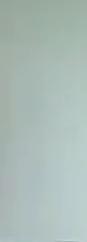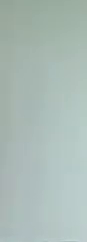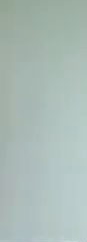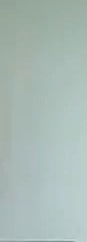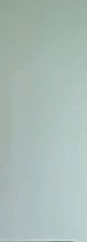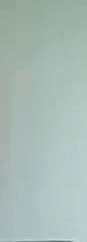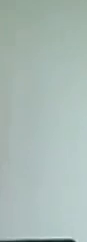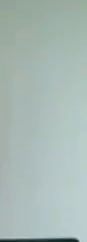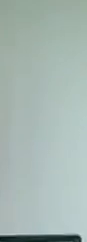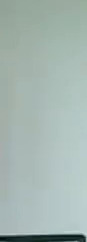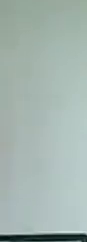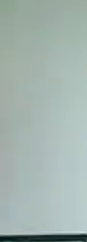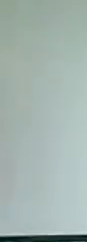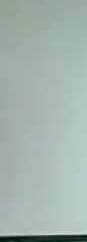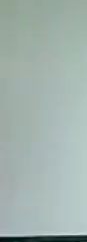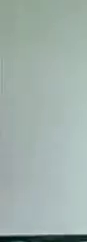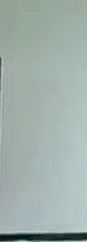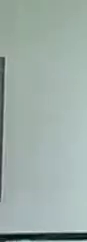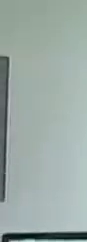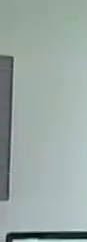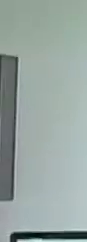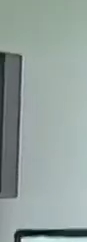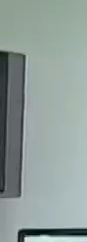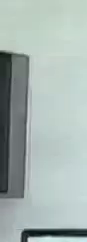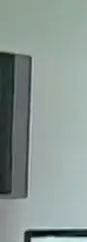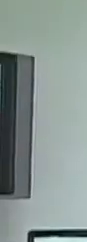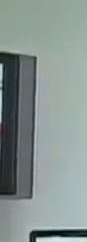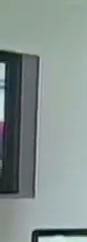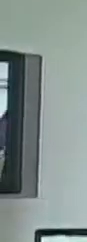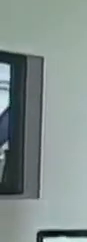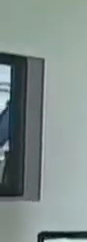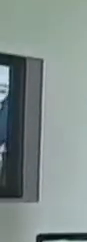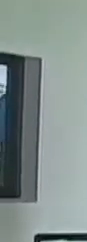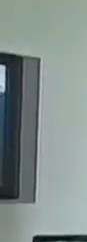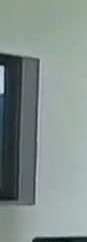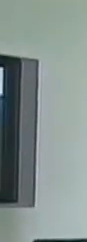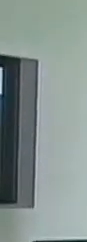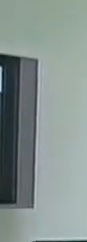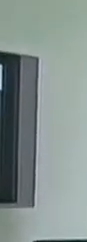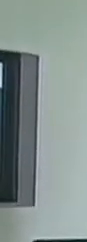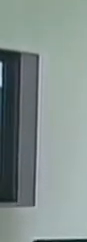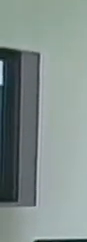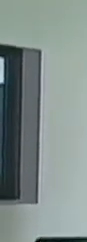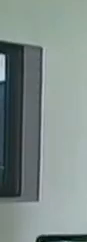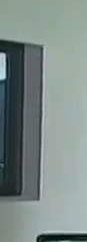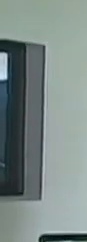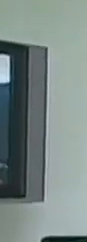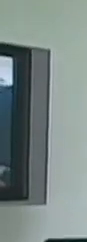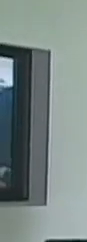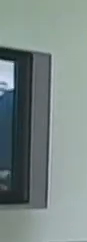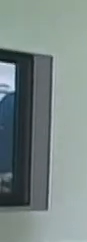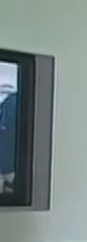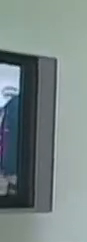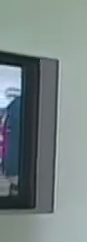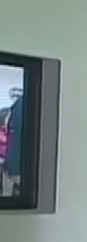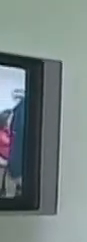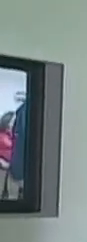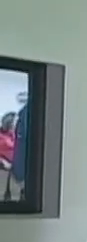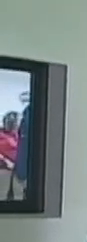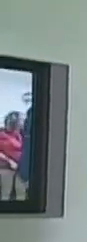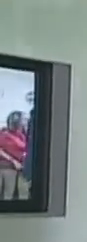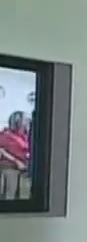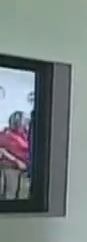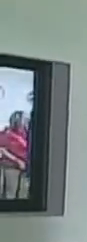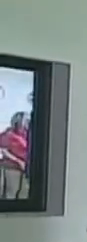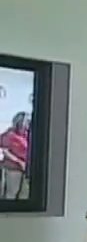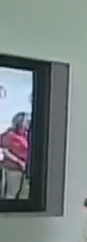nos proporciona el internet a todos nuestros estudiantes, donde ellos también manejan lo que son las herramientas ofimáticas,